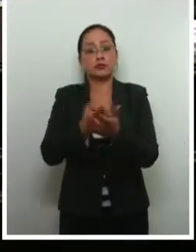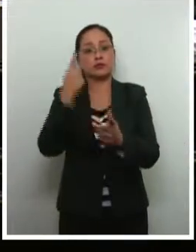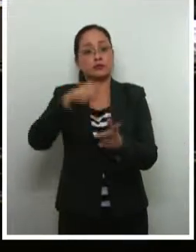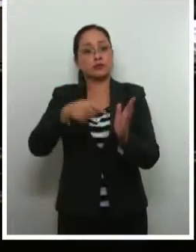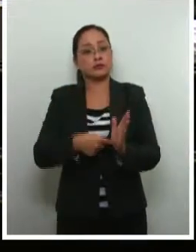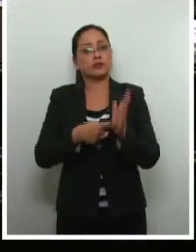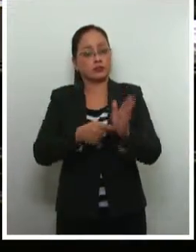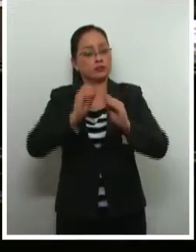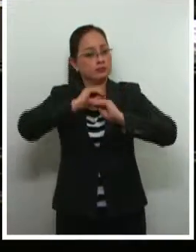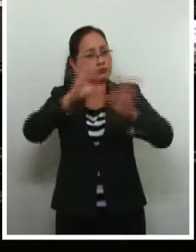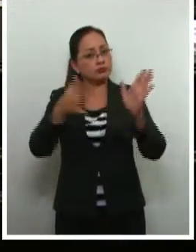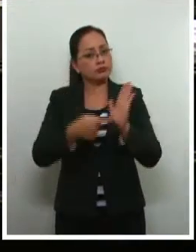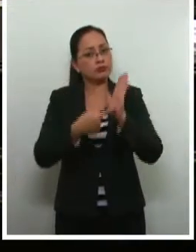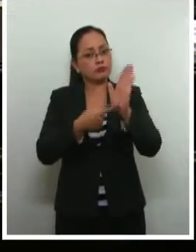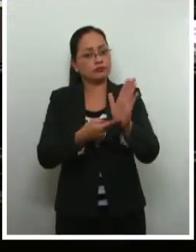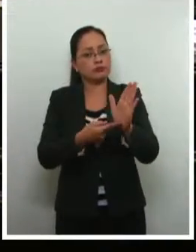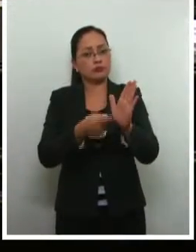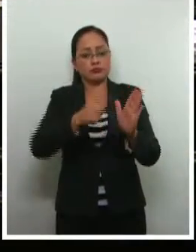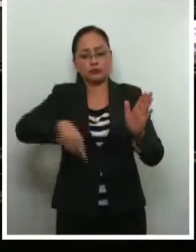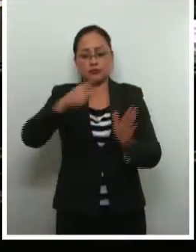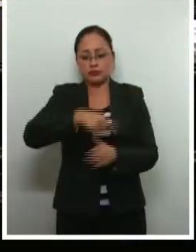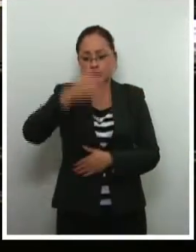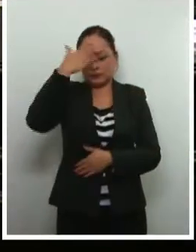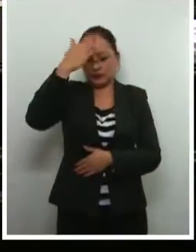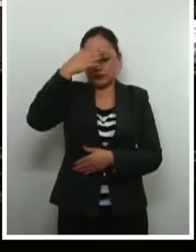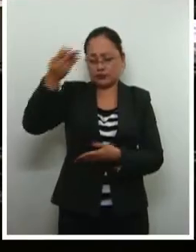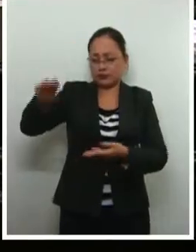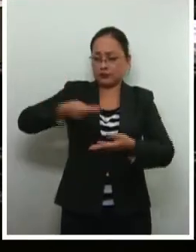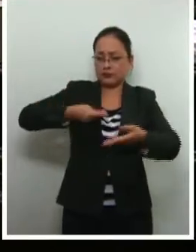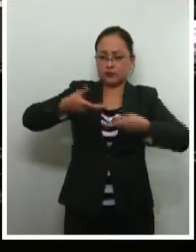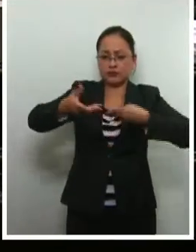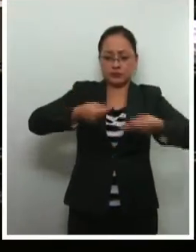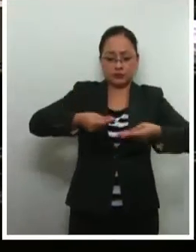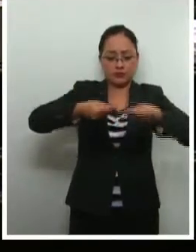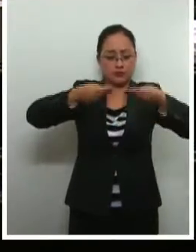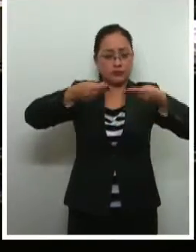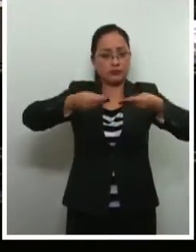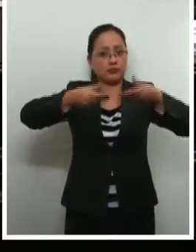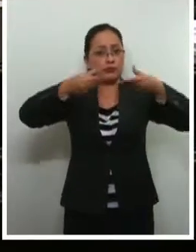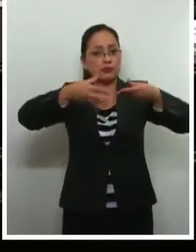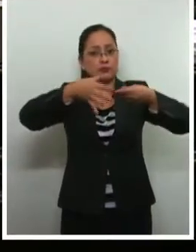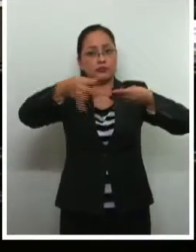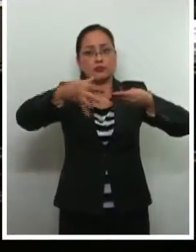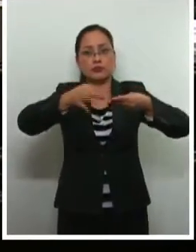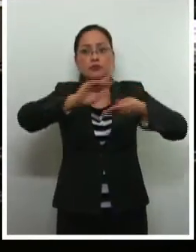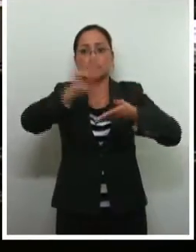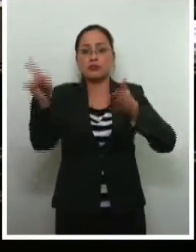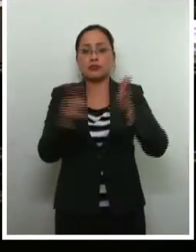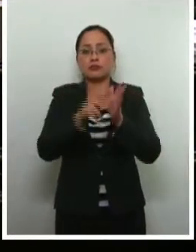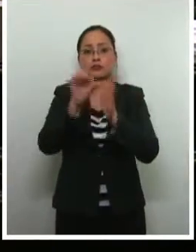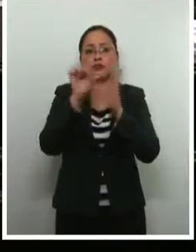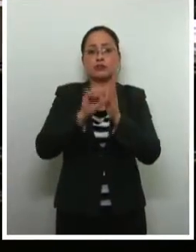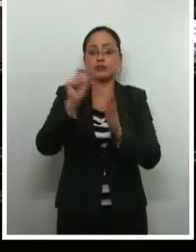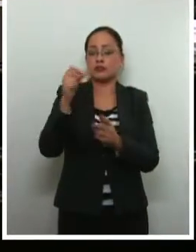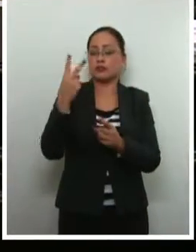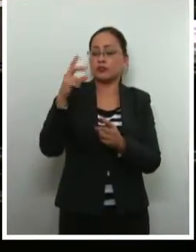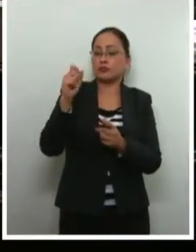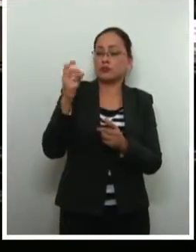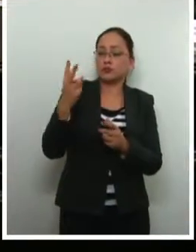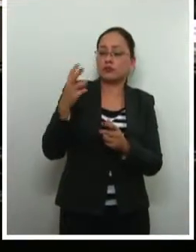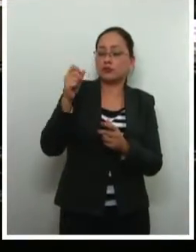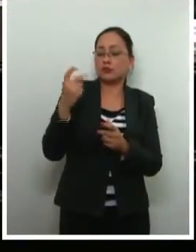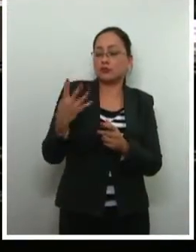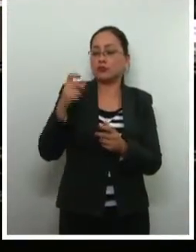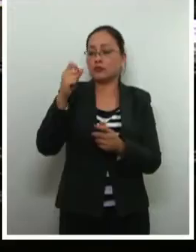plena certeza que todo uno tenga a su disposición las reservas a los artículos 22, 23,